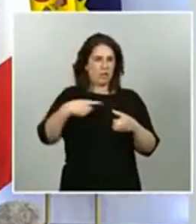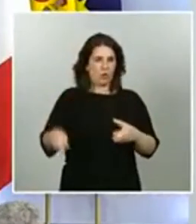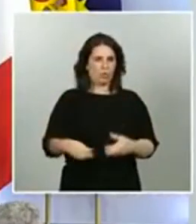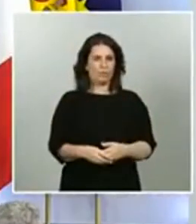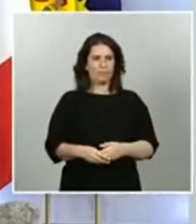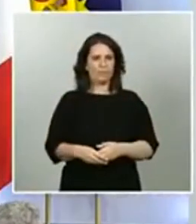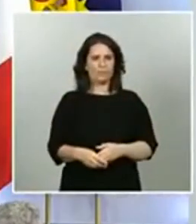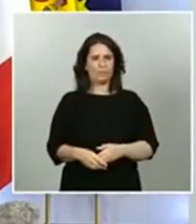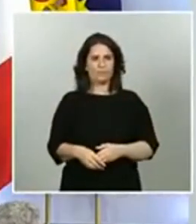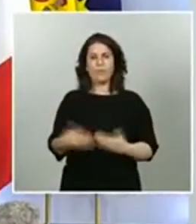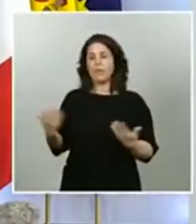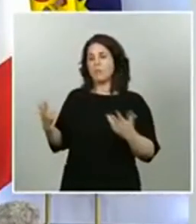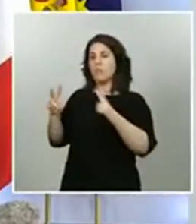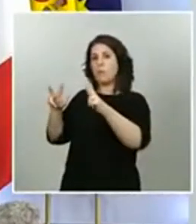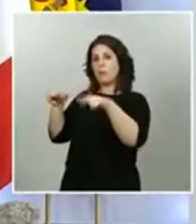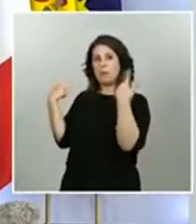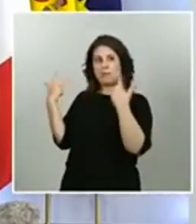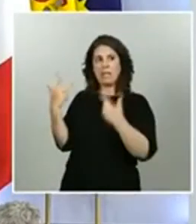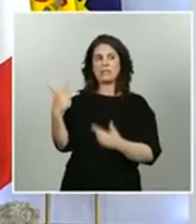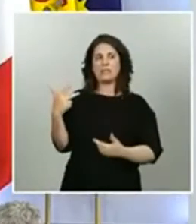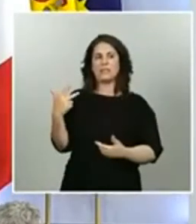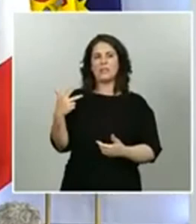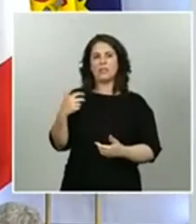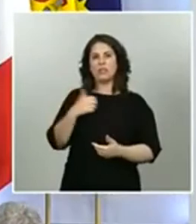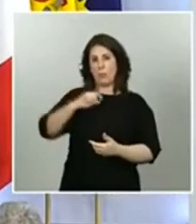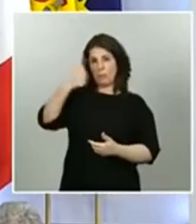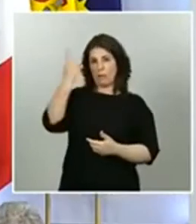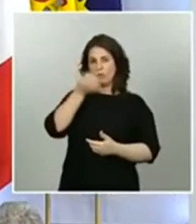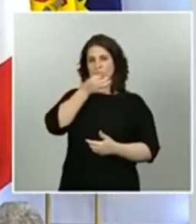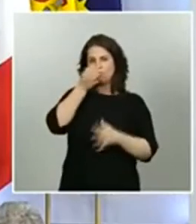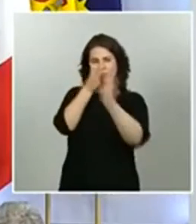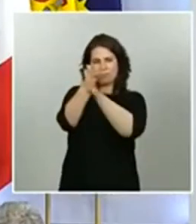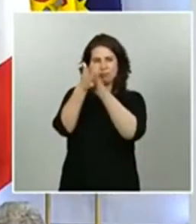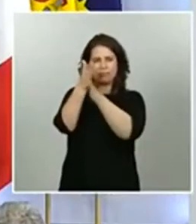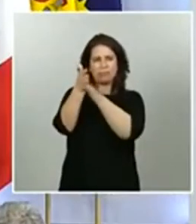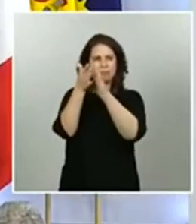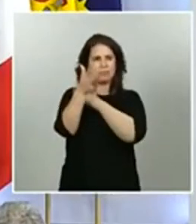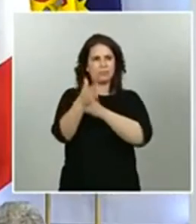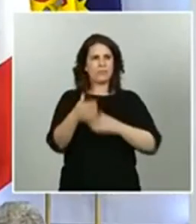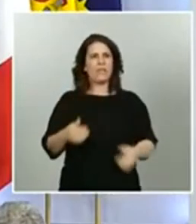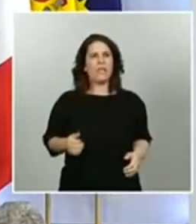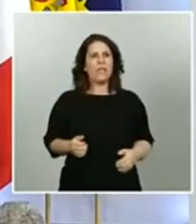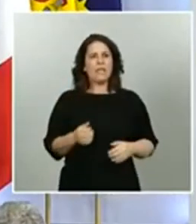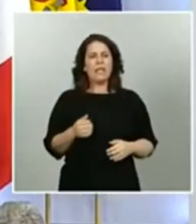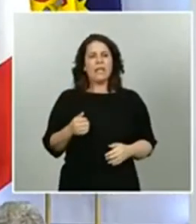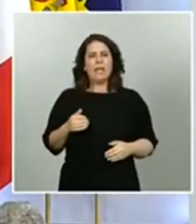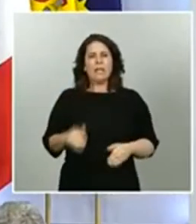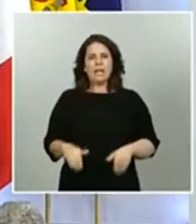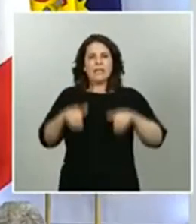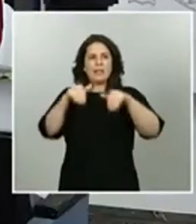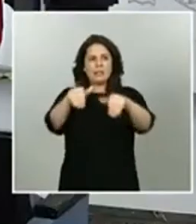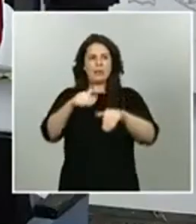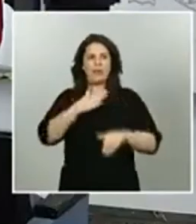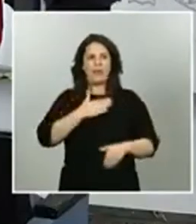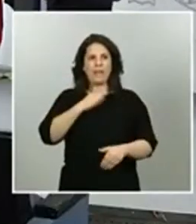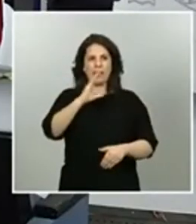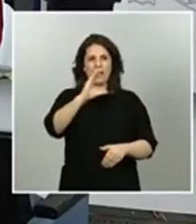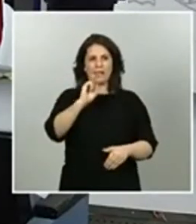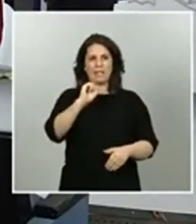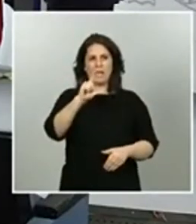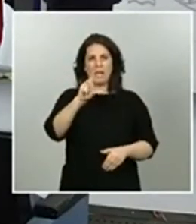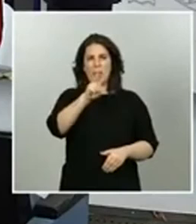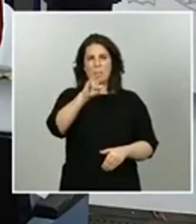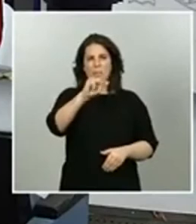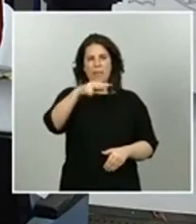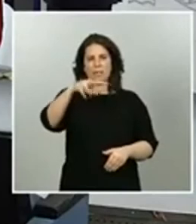Giuseppe, intervengo yo primero. En relación con la primera de las cuestiones, la candidatura de la vicepresidenta económica Nadia Calviño a la presidencia del Eurogrupo,